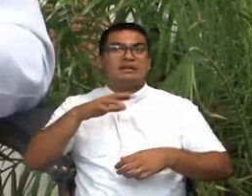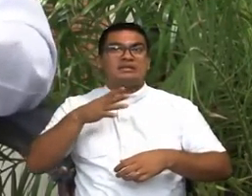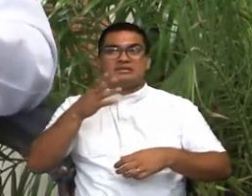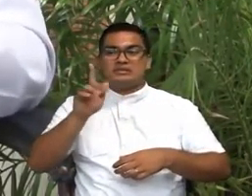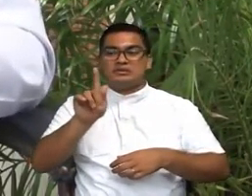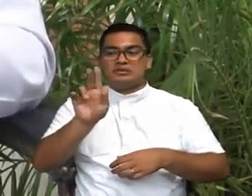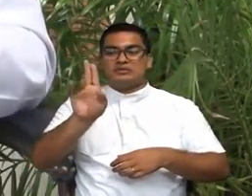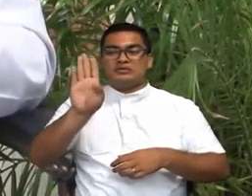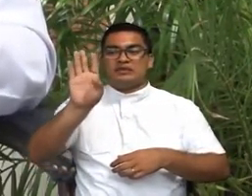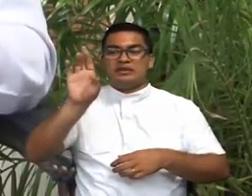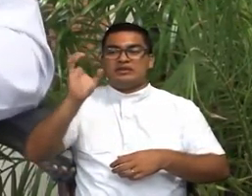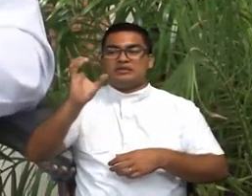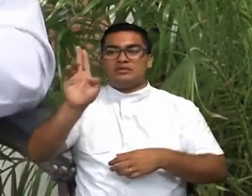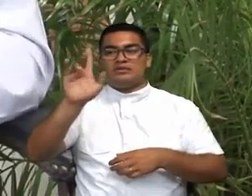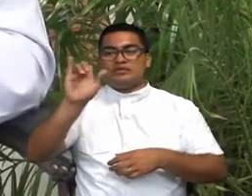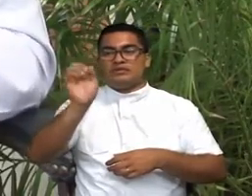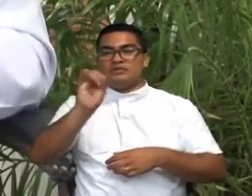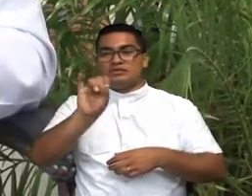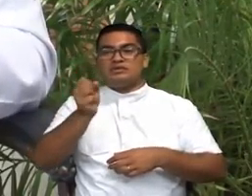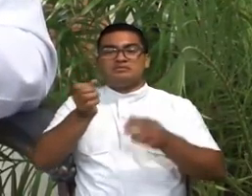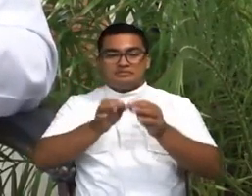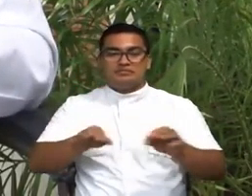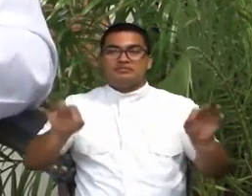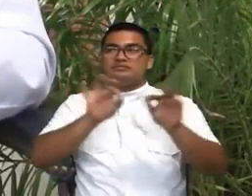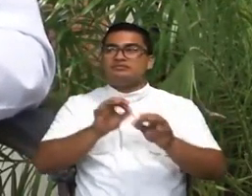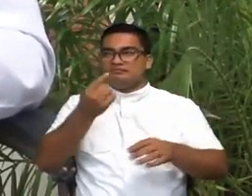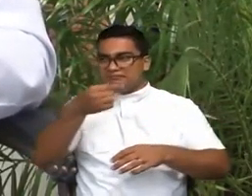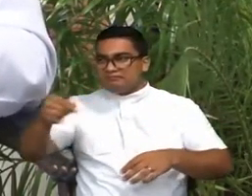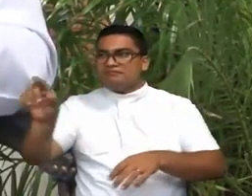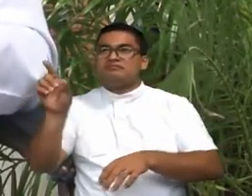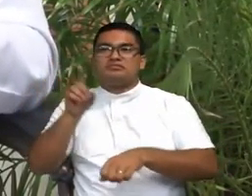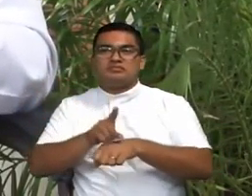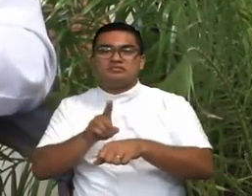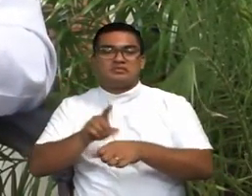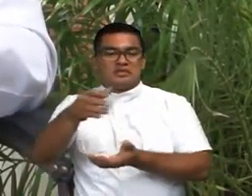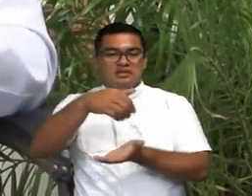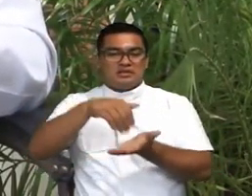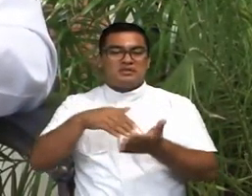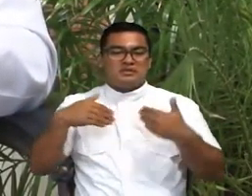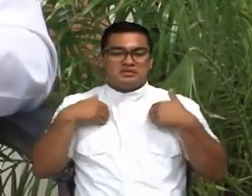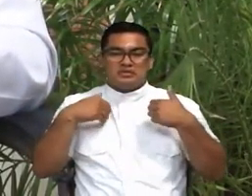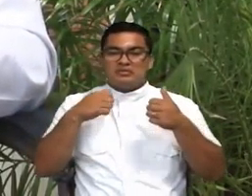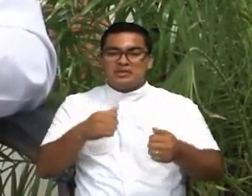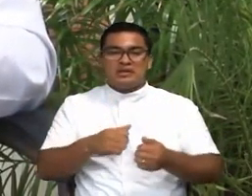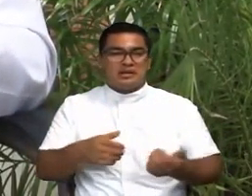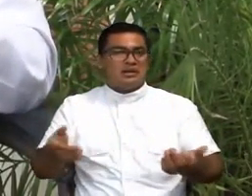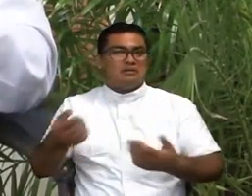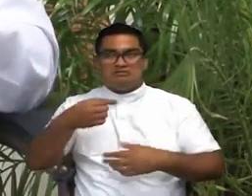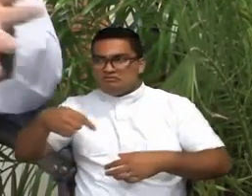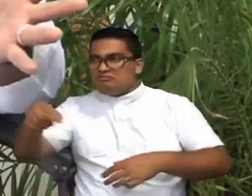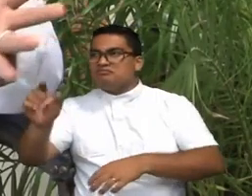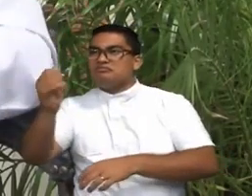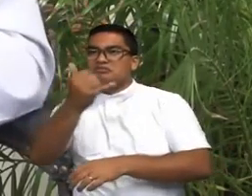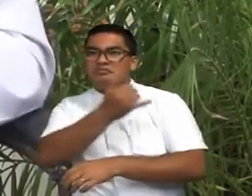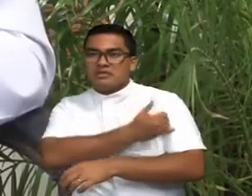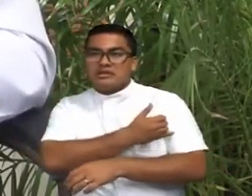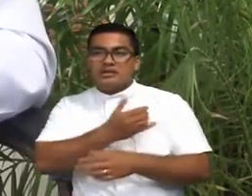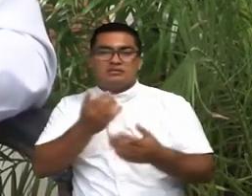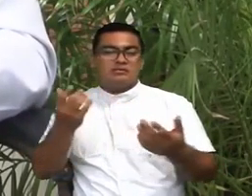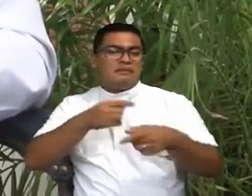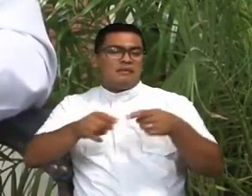Uh-huh. Entonces, hay que acudir para hacer un buen diagnóstico. Están los centros de salud, lo que son los hospitales, siempre atención